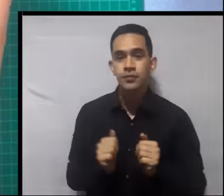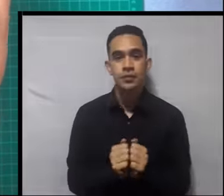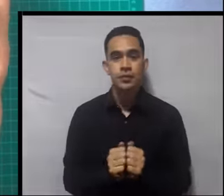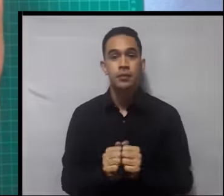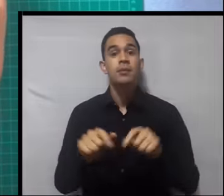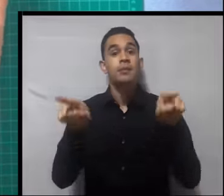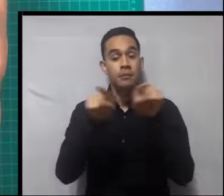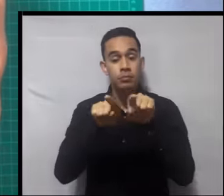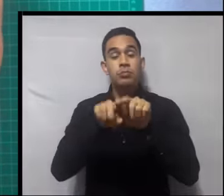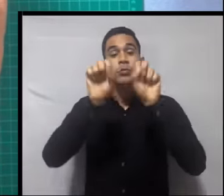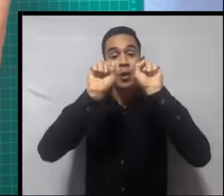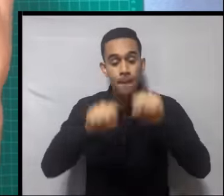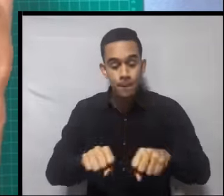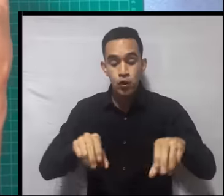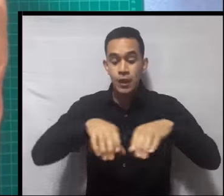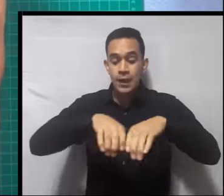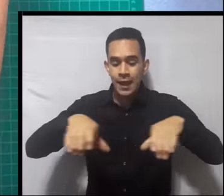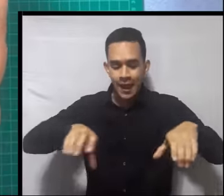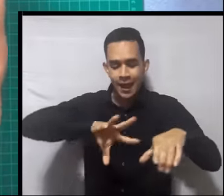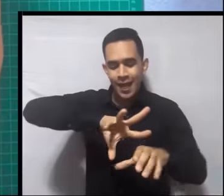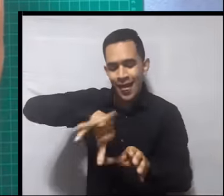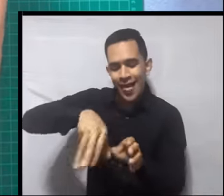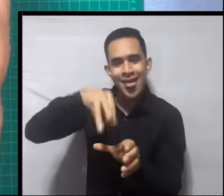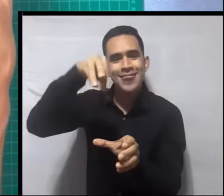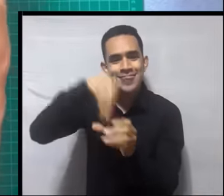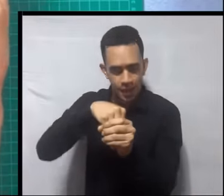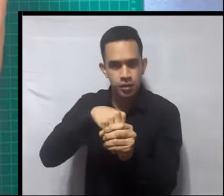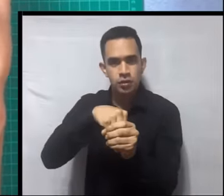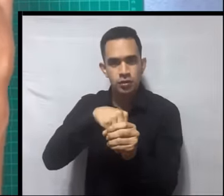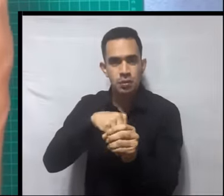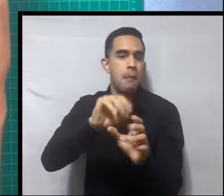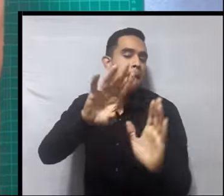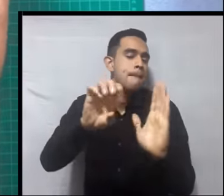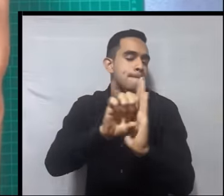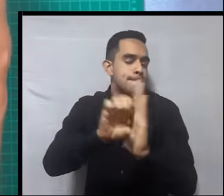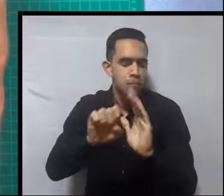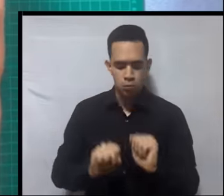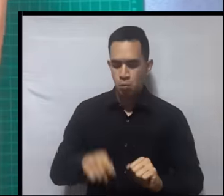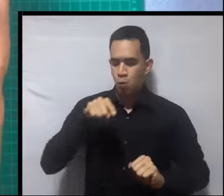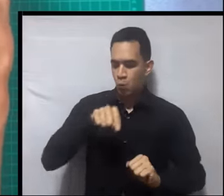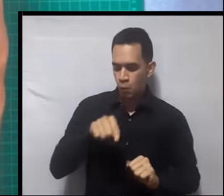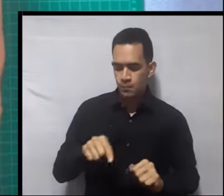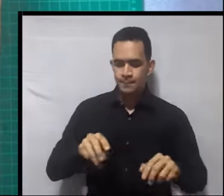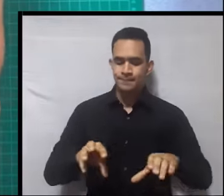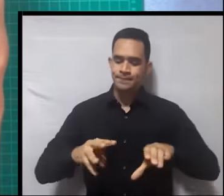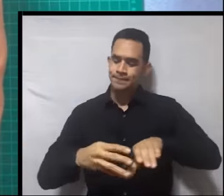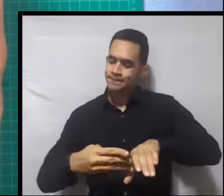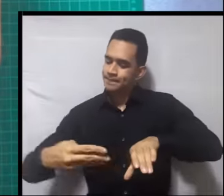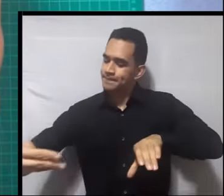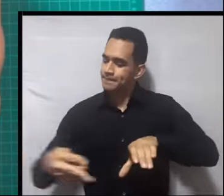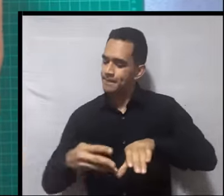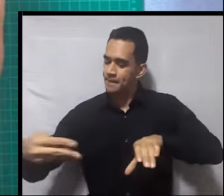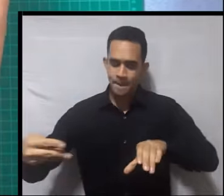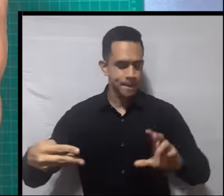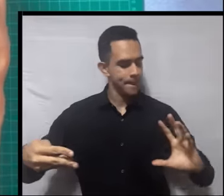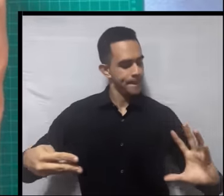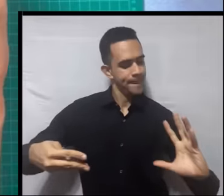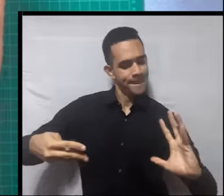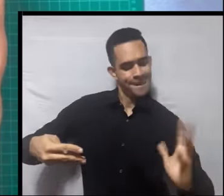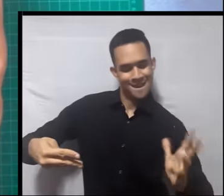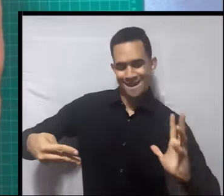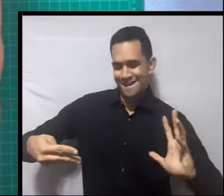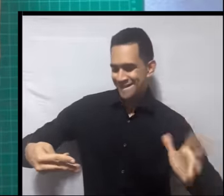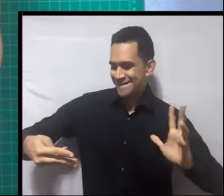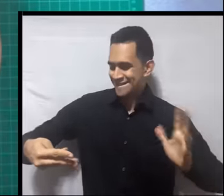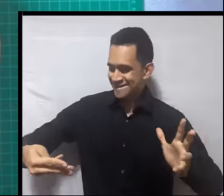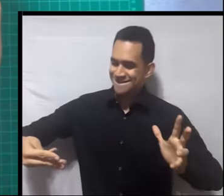una fuerza en el interior de un cuerpo. En este caso, el mecanismo en el interior del carrito permite almacenar energía cuando se gira la